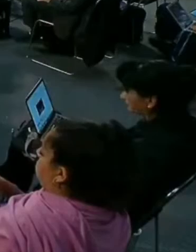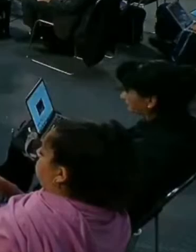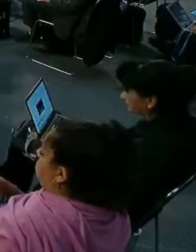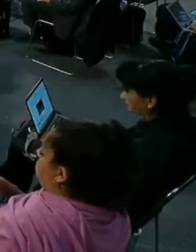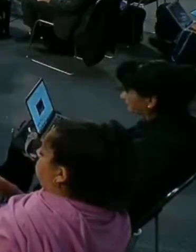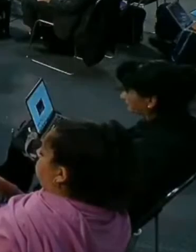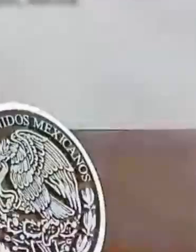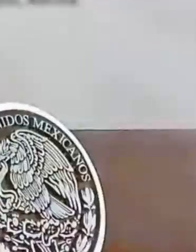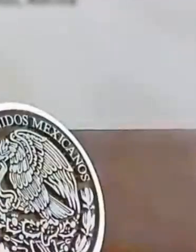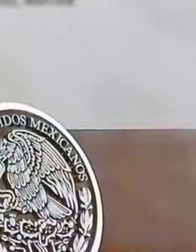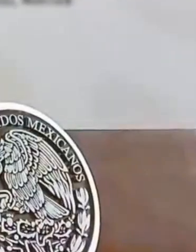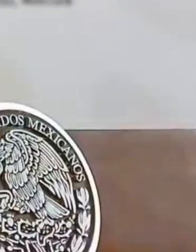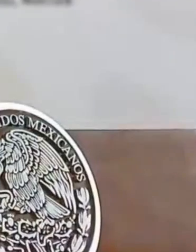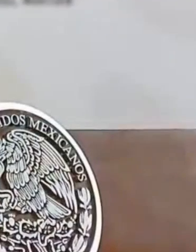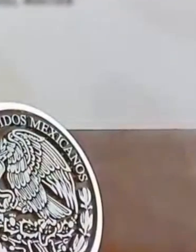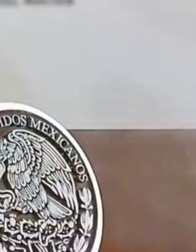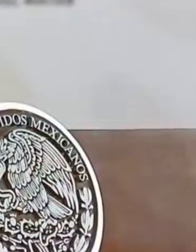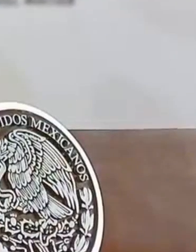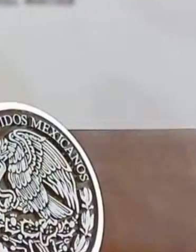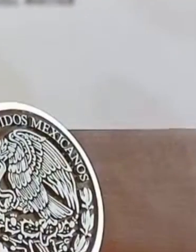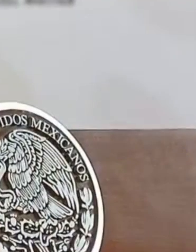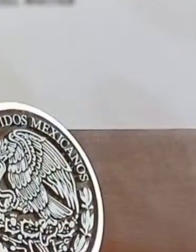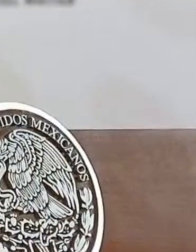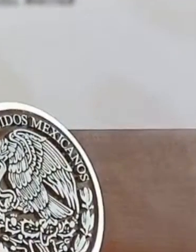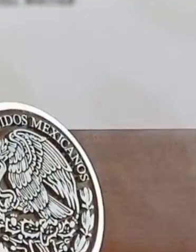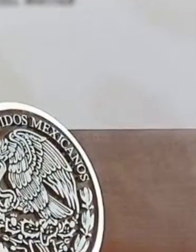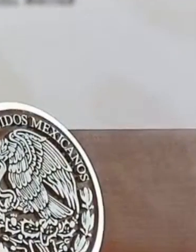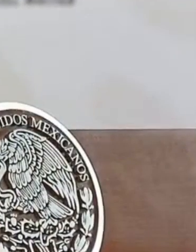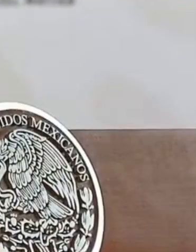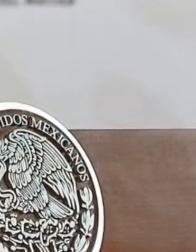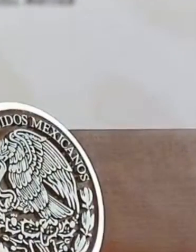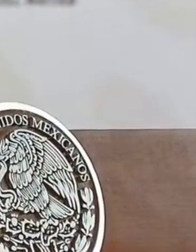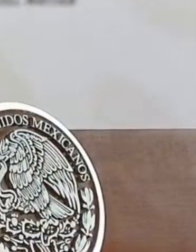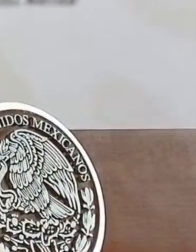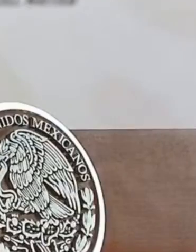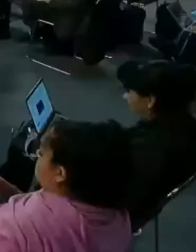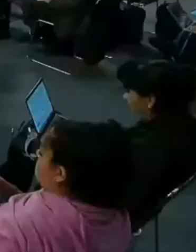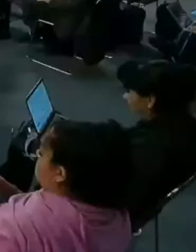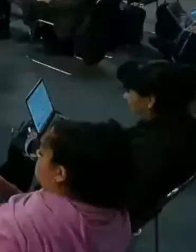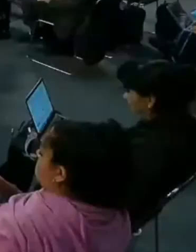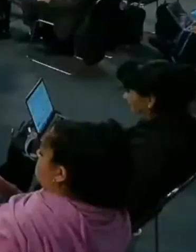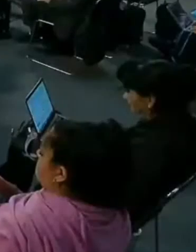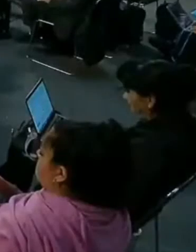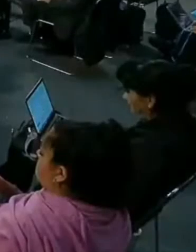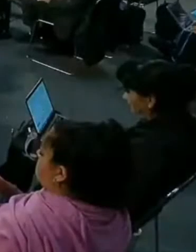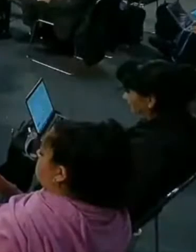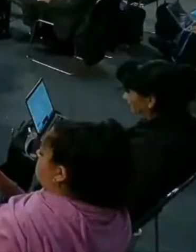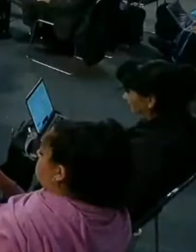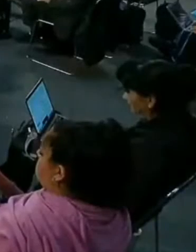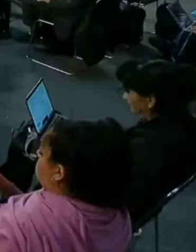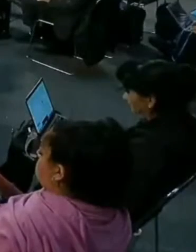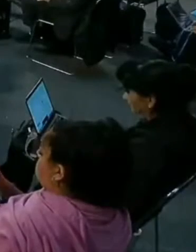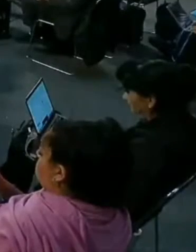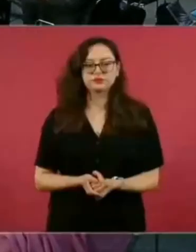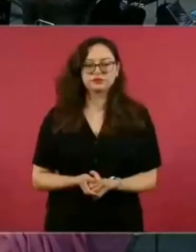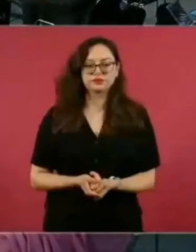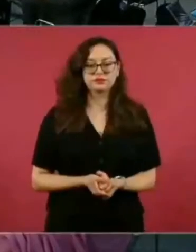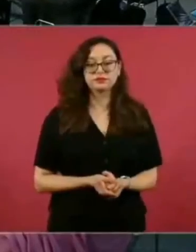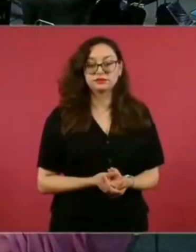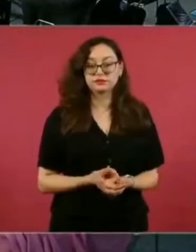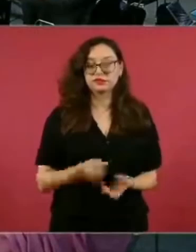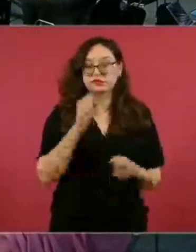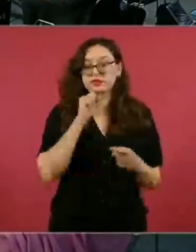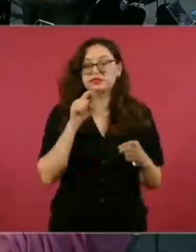Y sí, porque había un pacto de silencio. Entonces, se ha